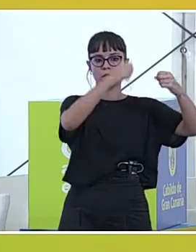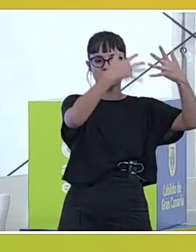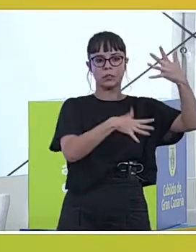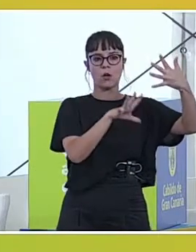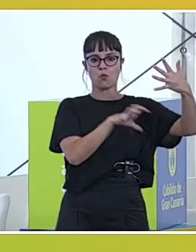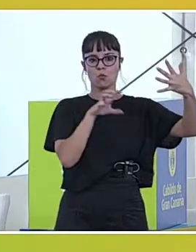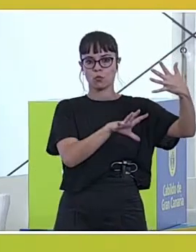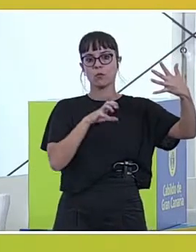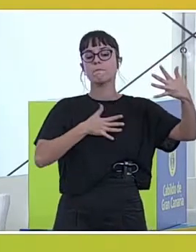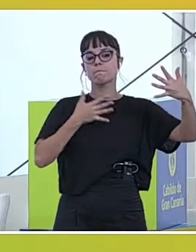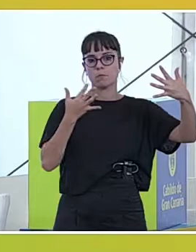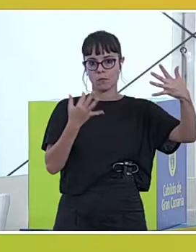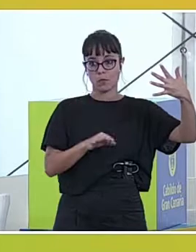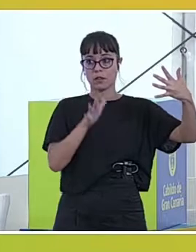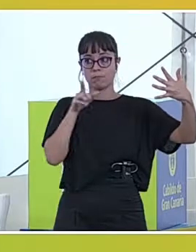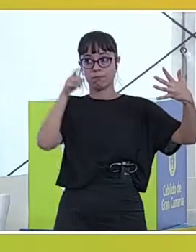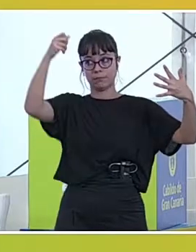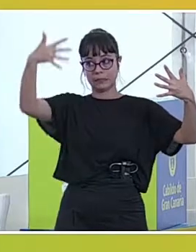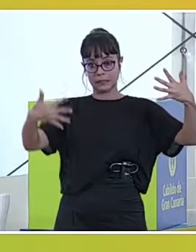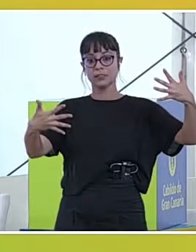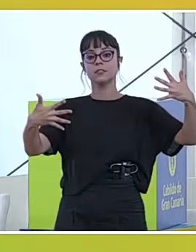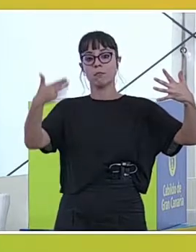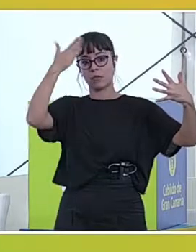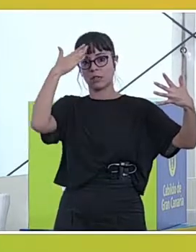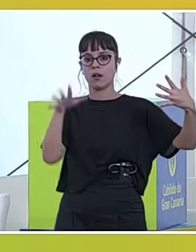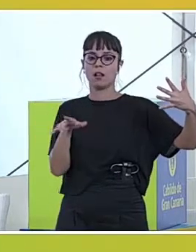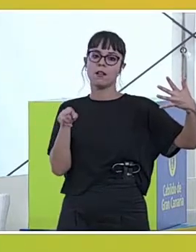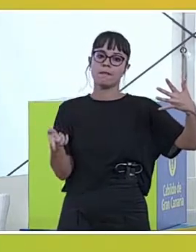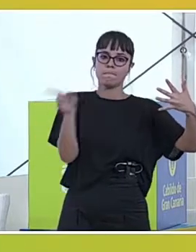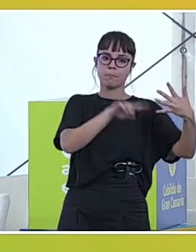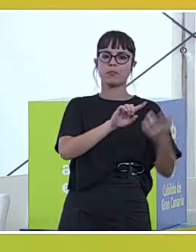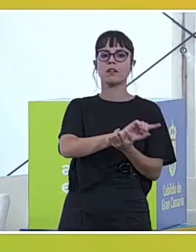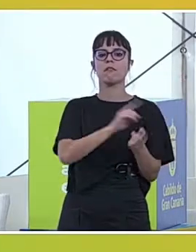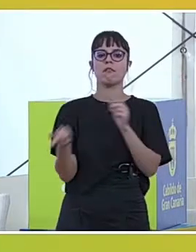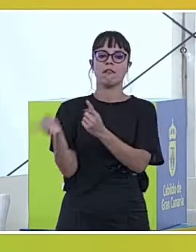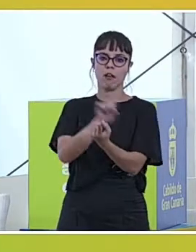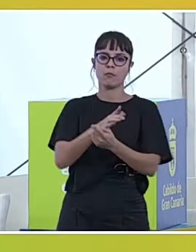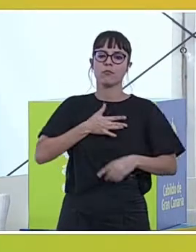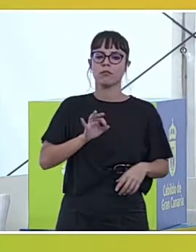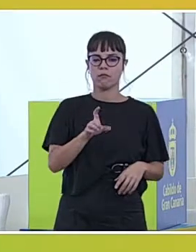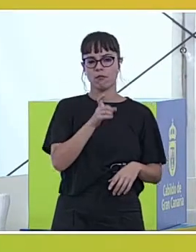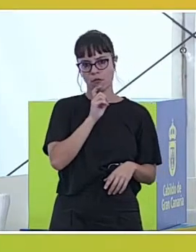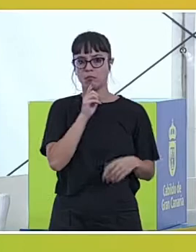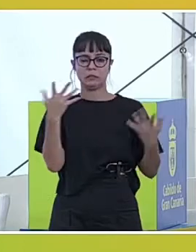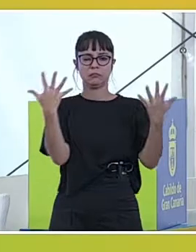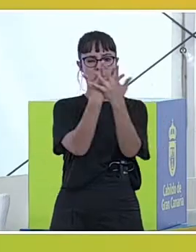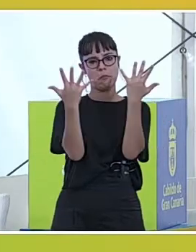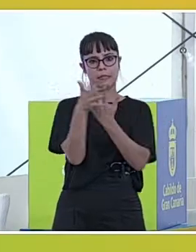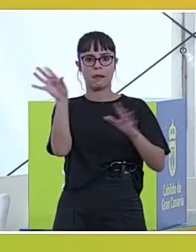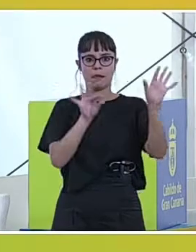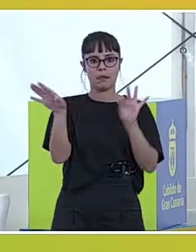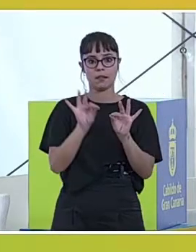basados en esos componentes mayoritarios de la salmuera. Entonces, está basado en las posibles combinaciones entre ellos.